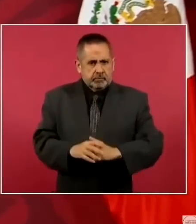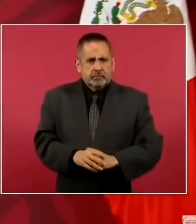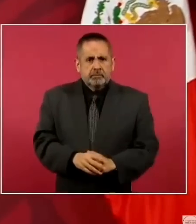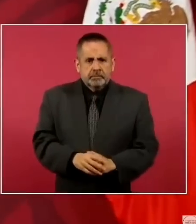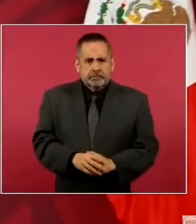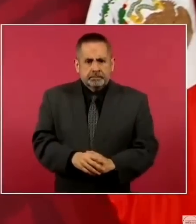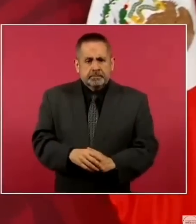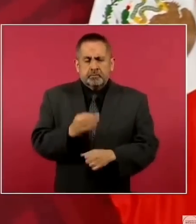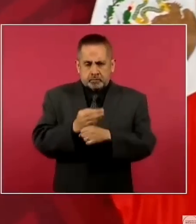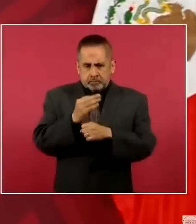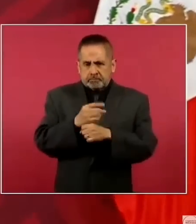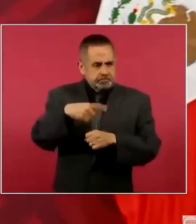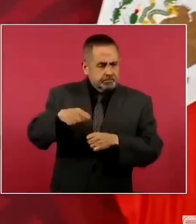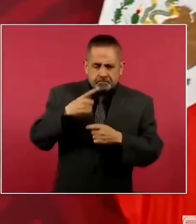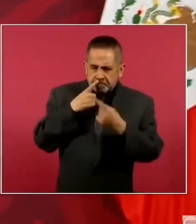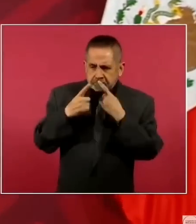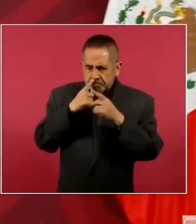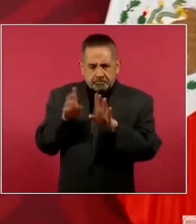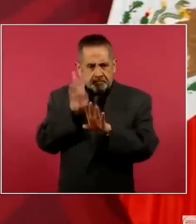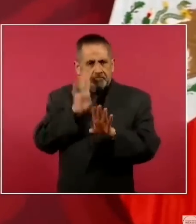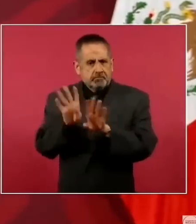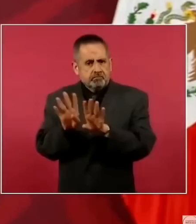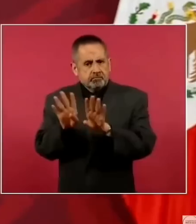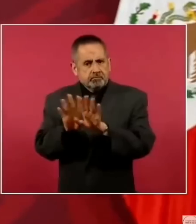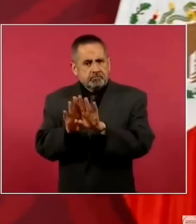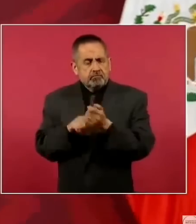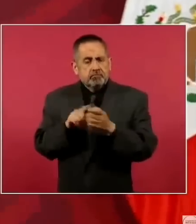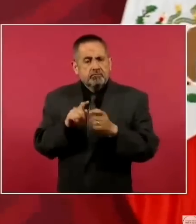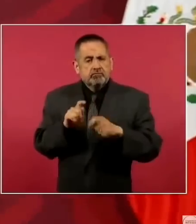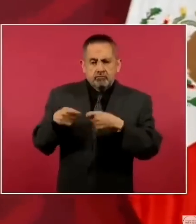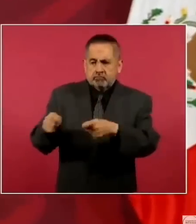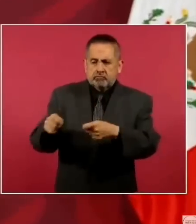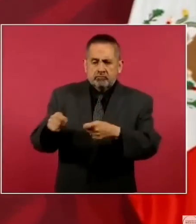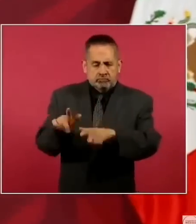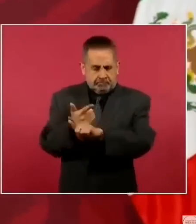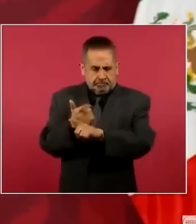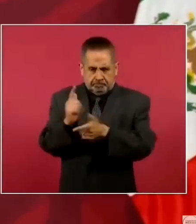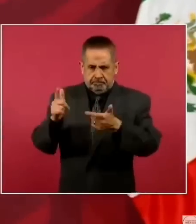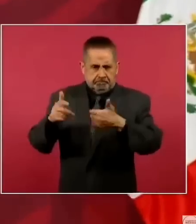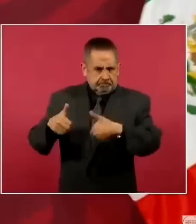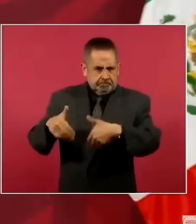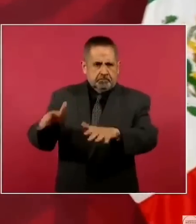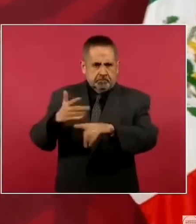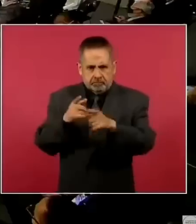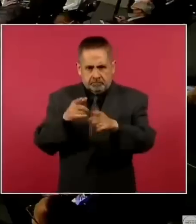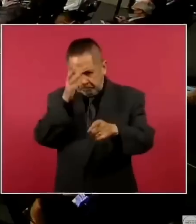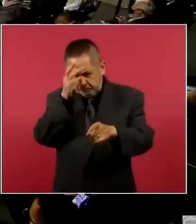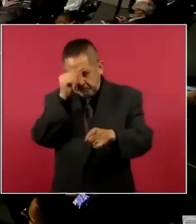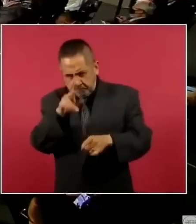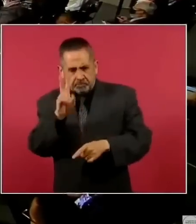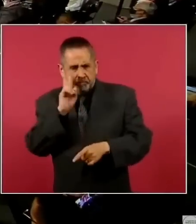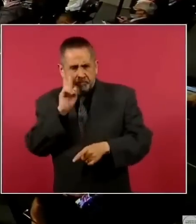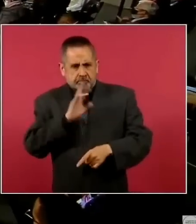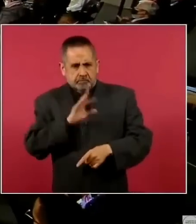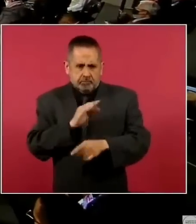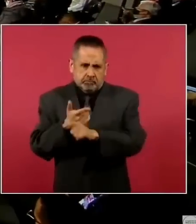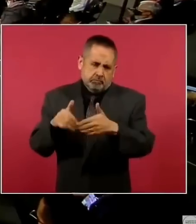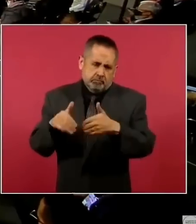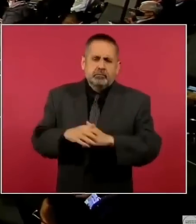de su sistema de salud. Le aseguró Erika Hernández de Reforma al presidente que el actual sistema de salud